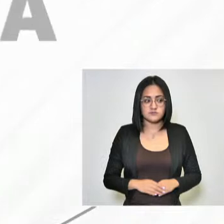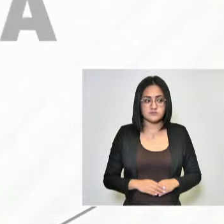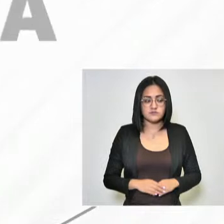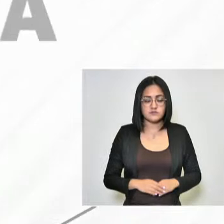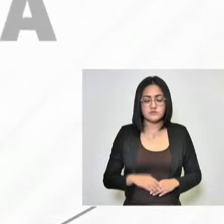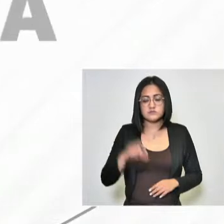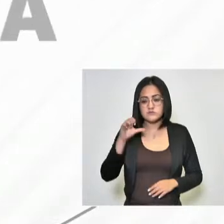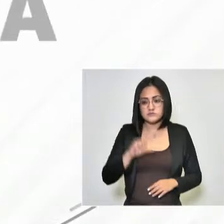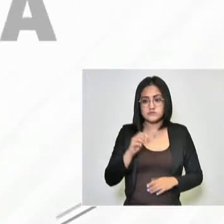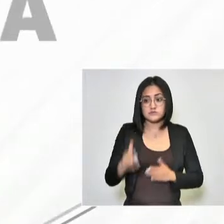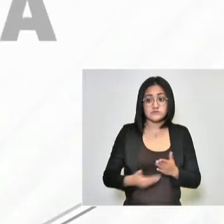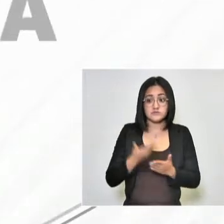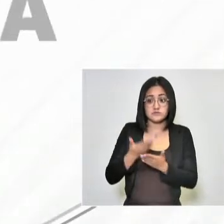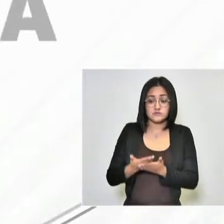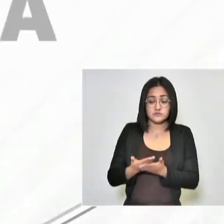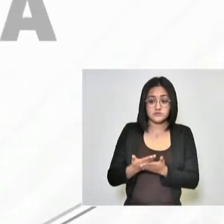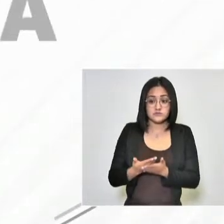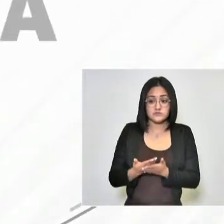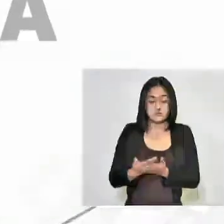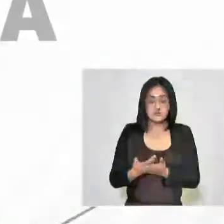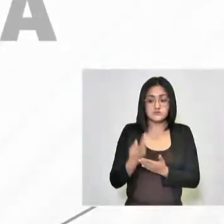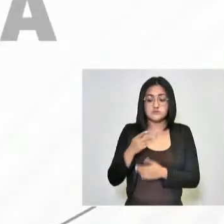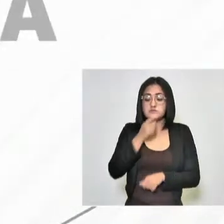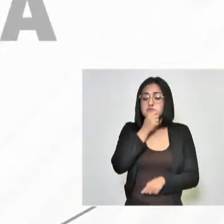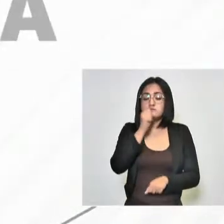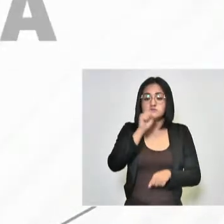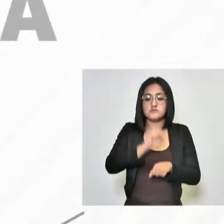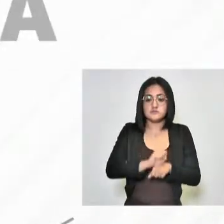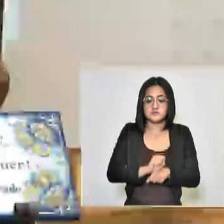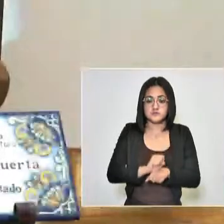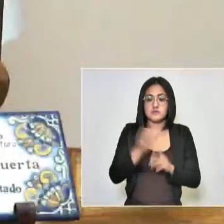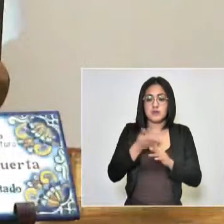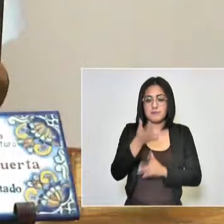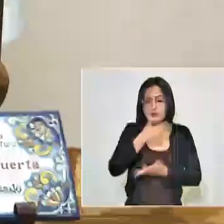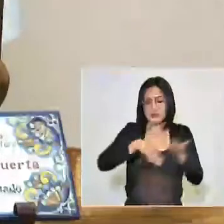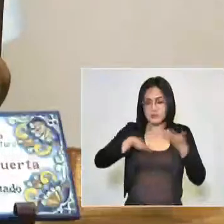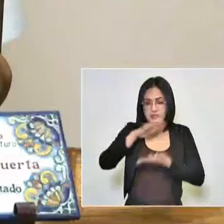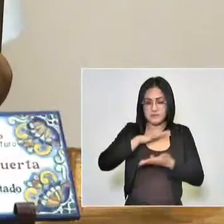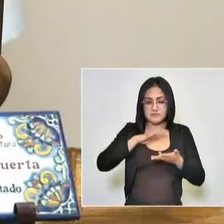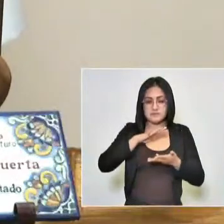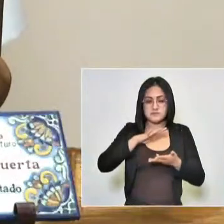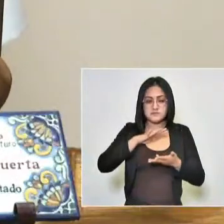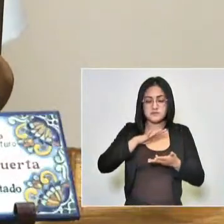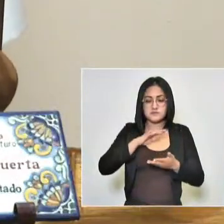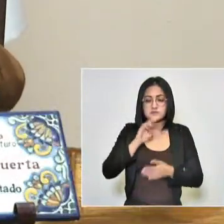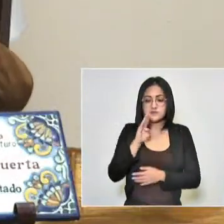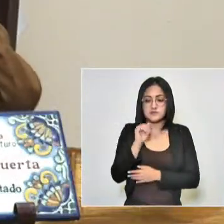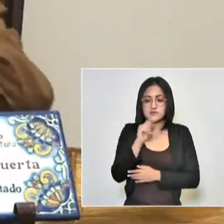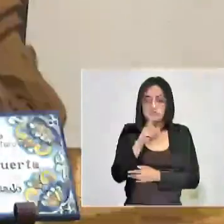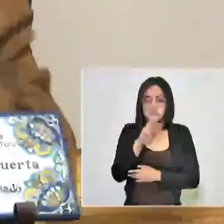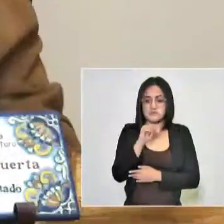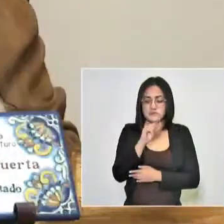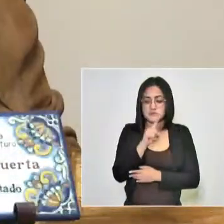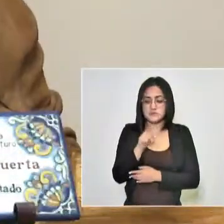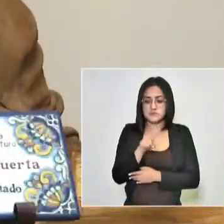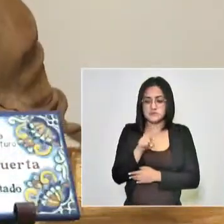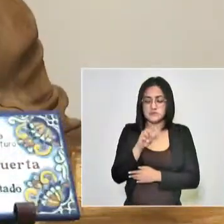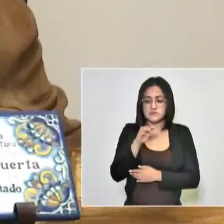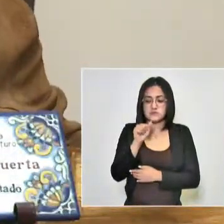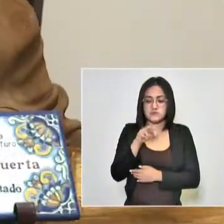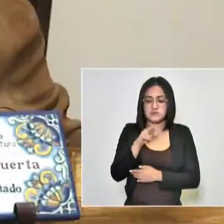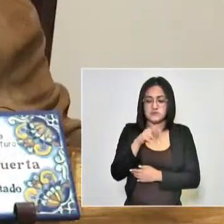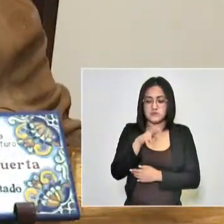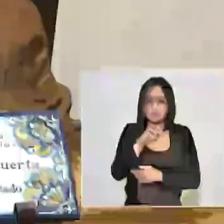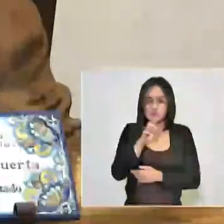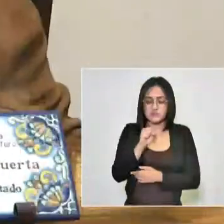hoy le pedí a la secretaria de Medio Ambiente, Beatriz Manríquez,